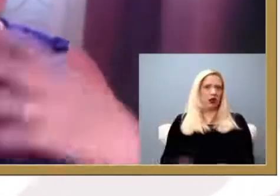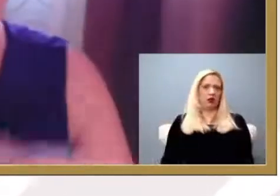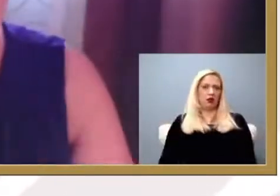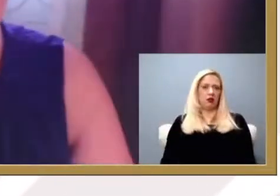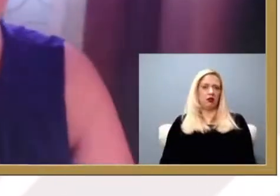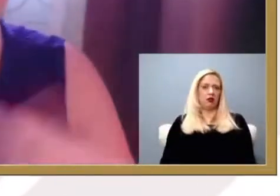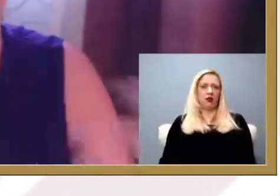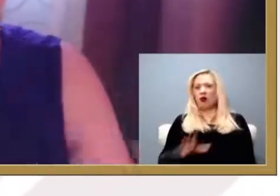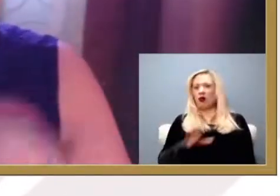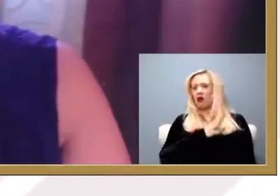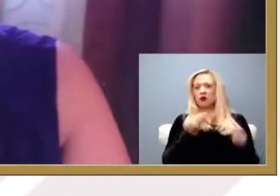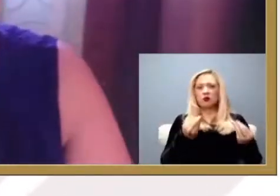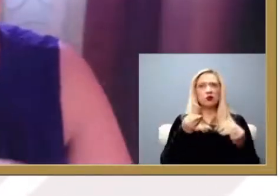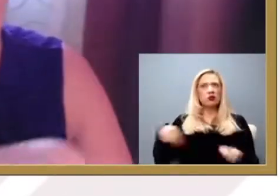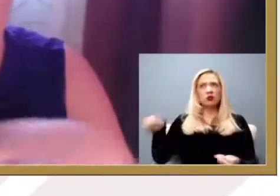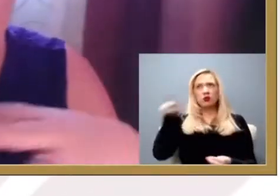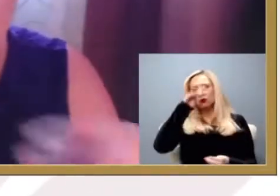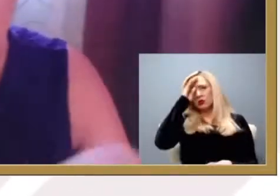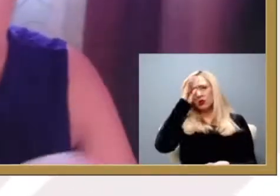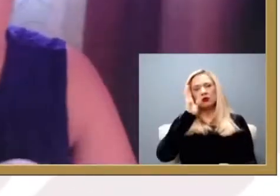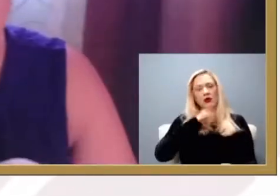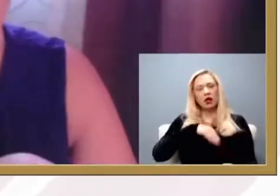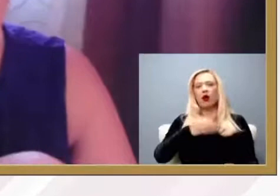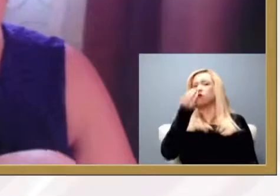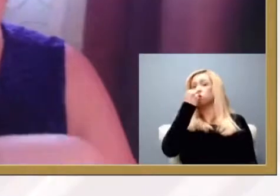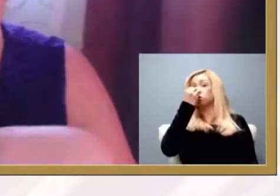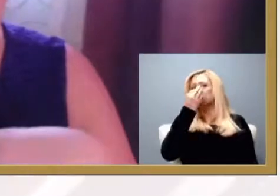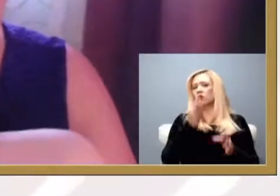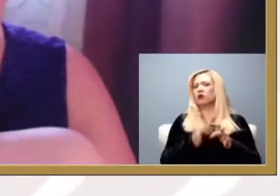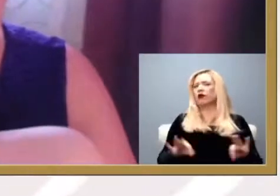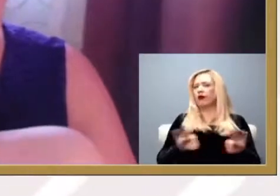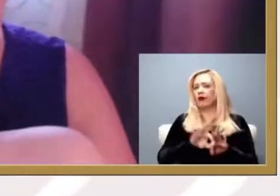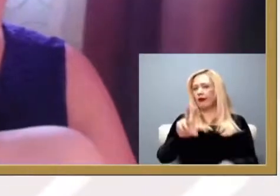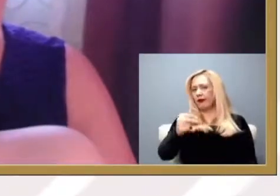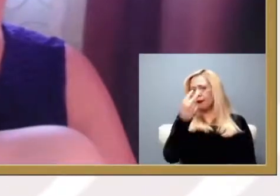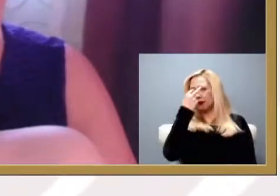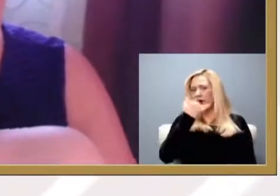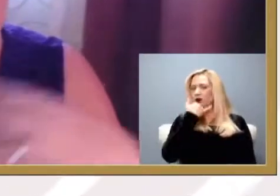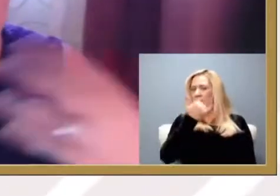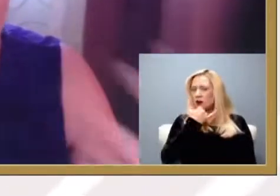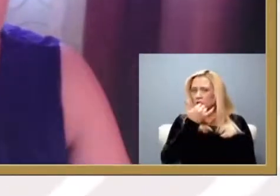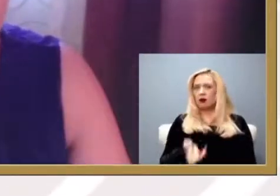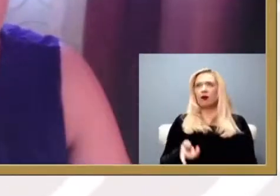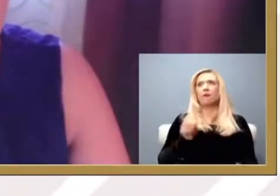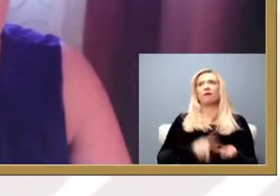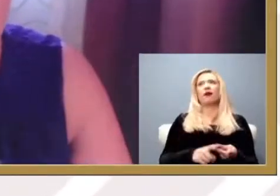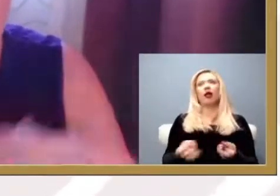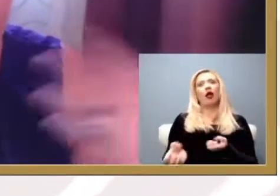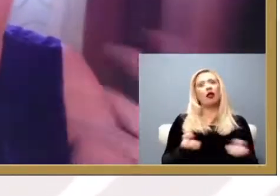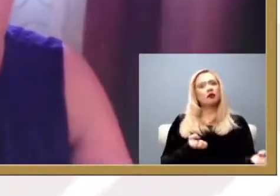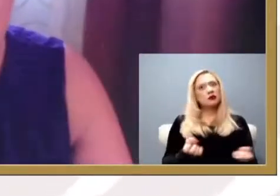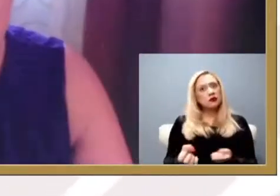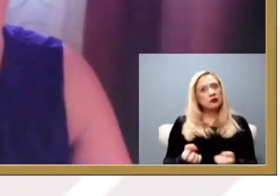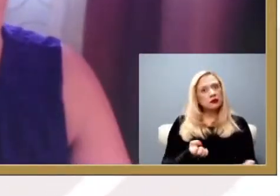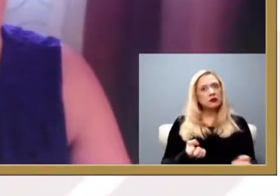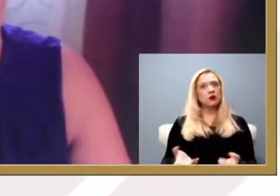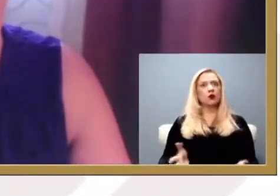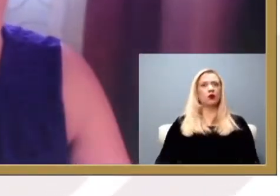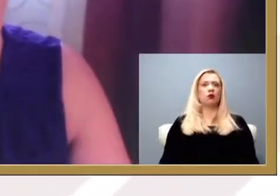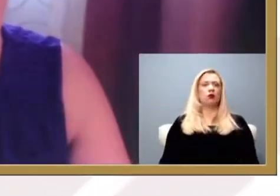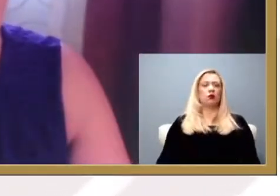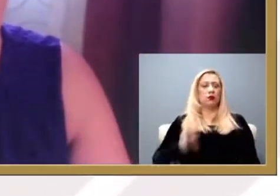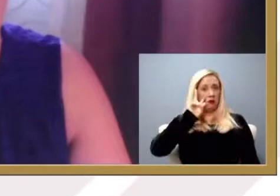Hay un montón de prejuicios. Para mí el de la alimentación es fundamental. También el del ejercicio, ¿no? Porque ahora lo vimos también en los